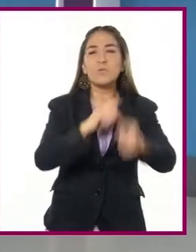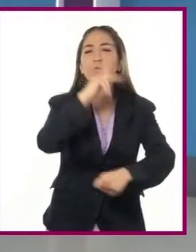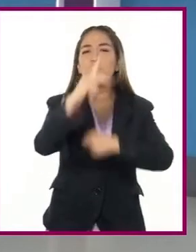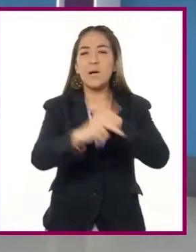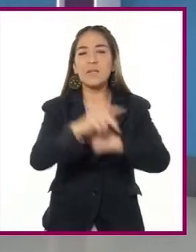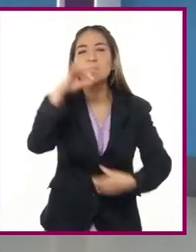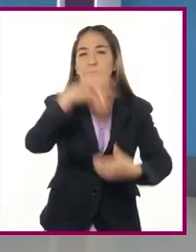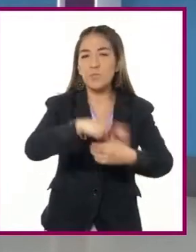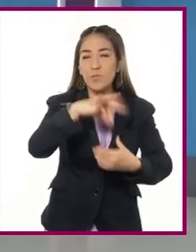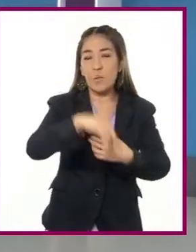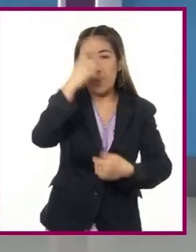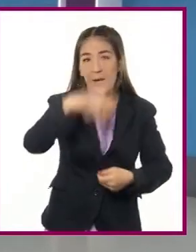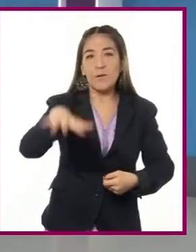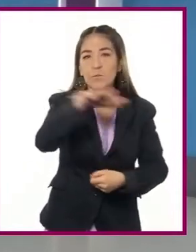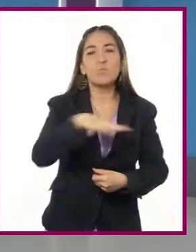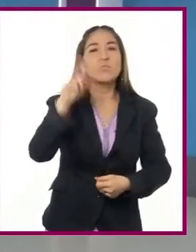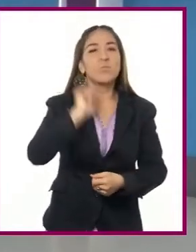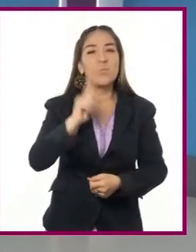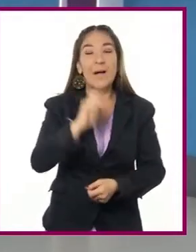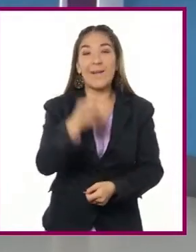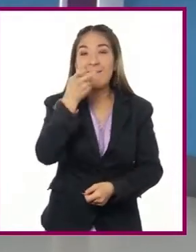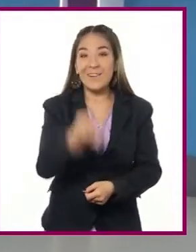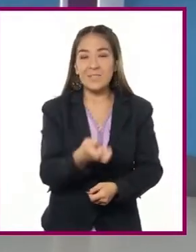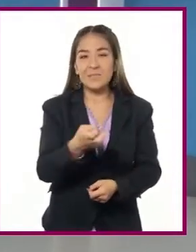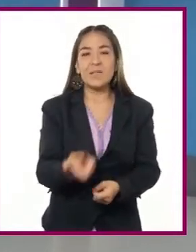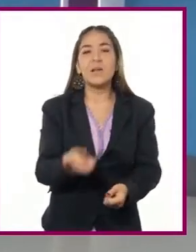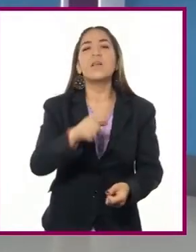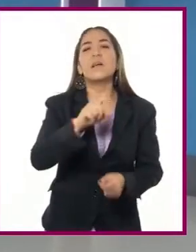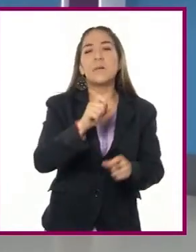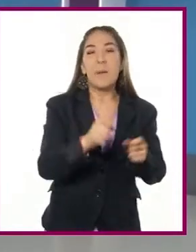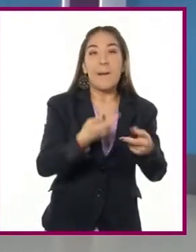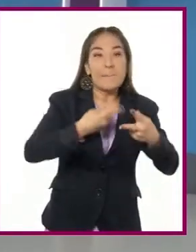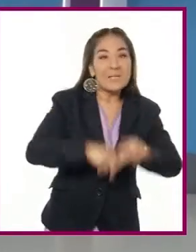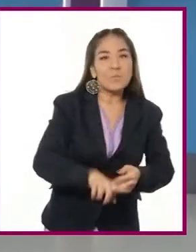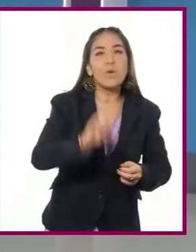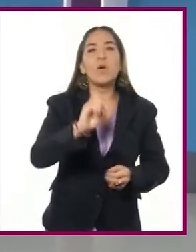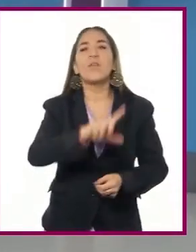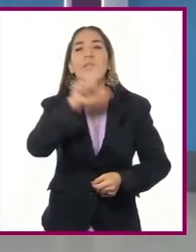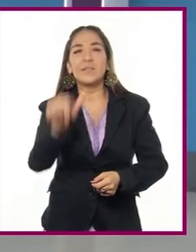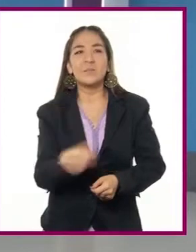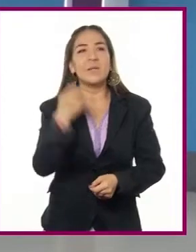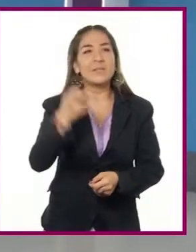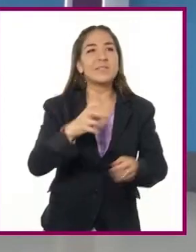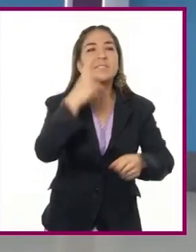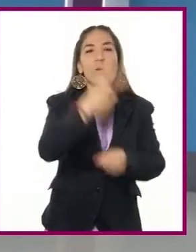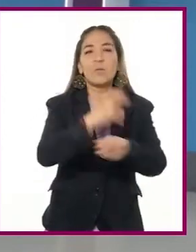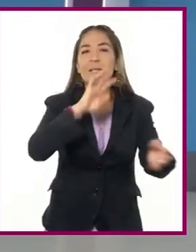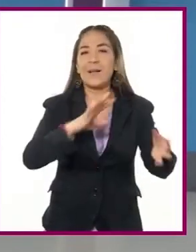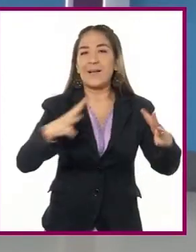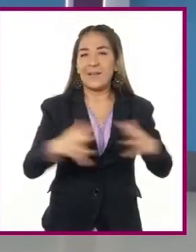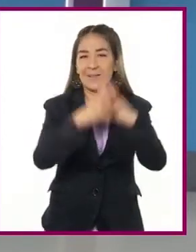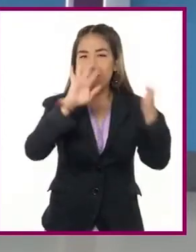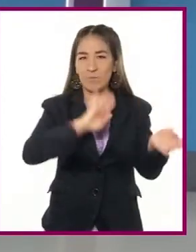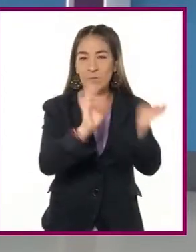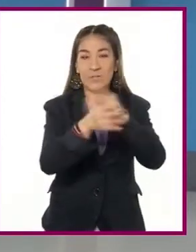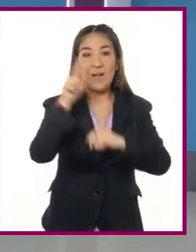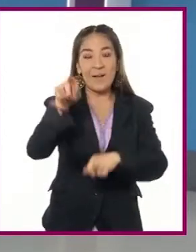el voto femenino en los momentos previos o posteriores a la Segunda Guerra Mundial. En Ecuador,